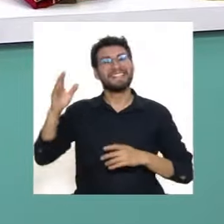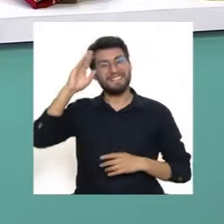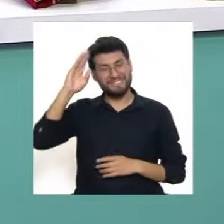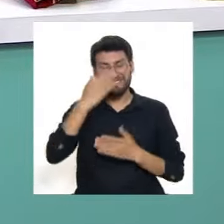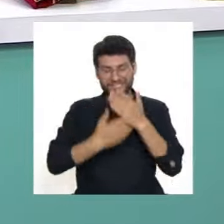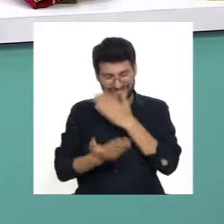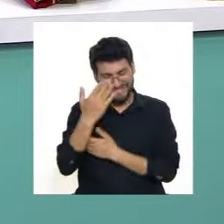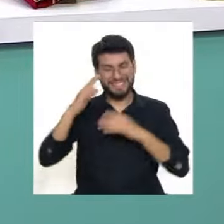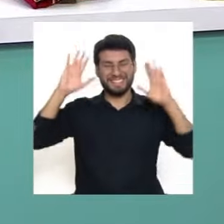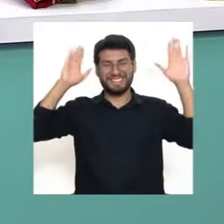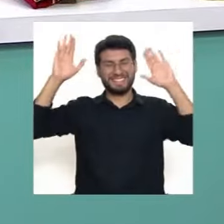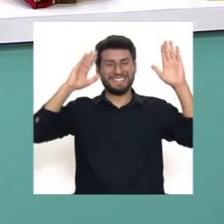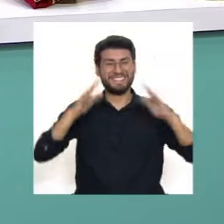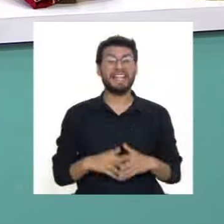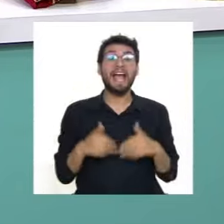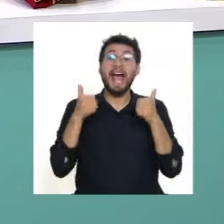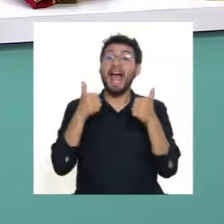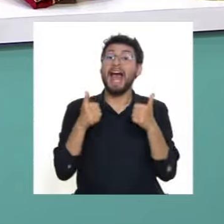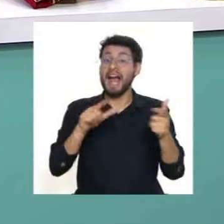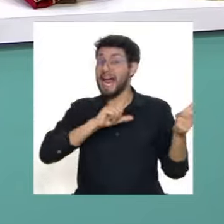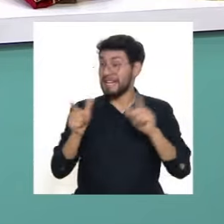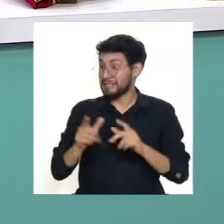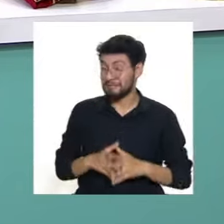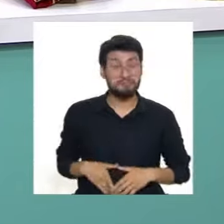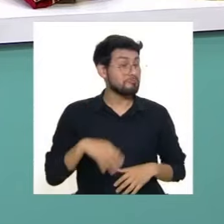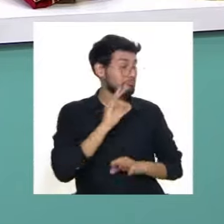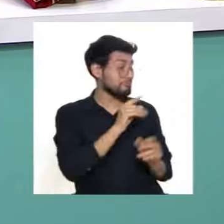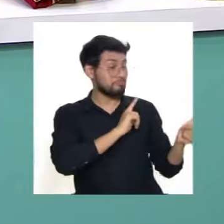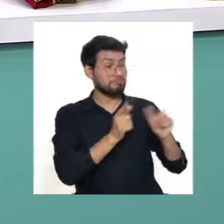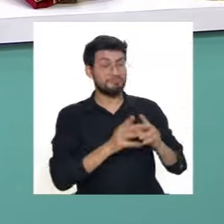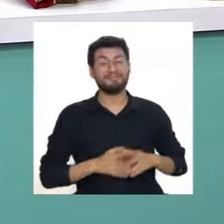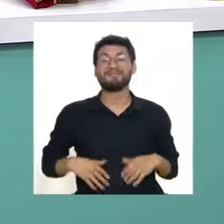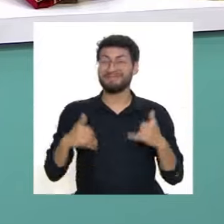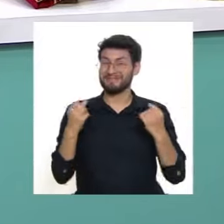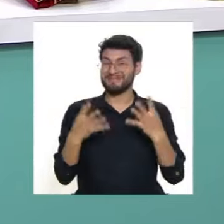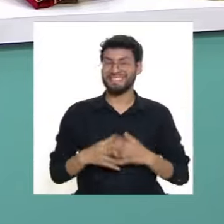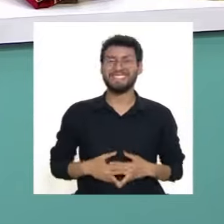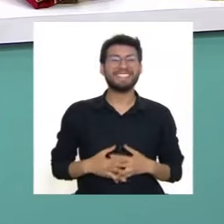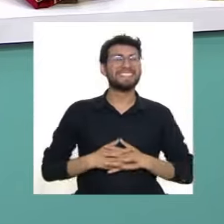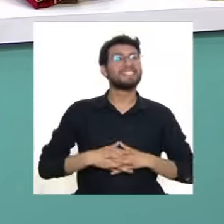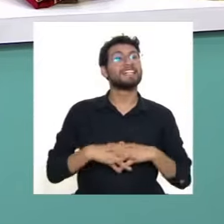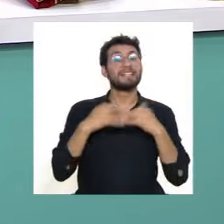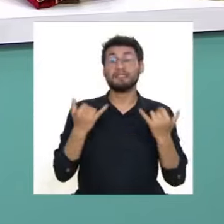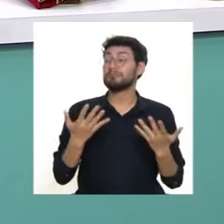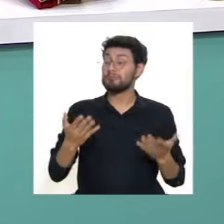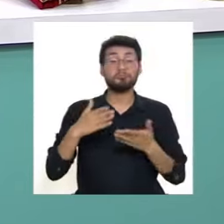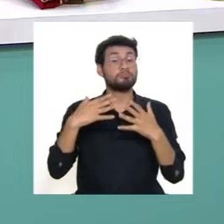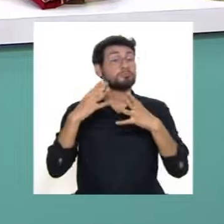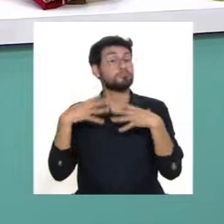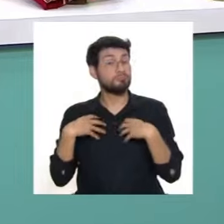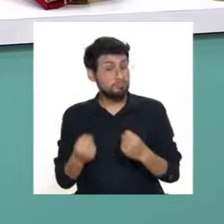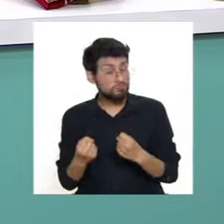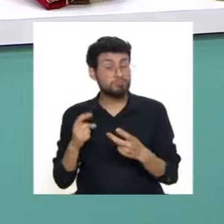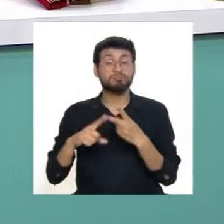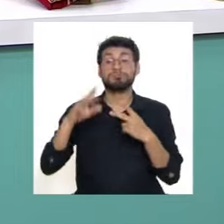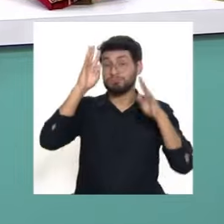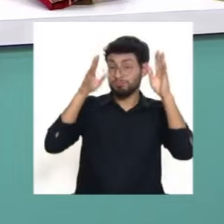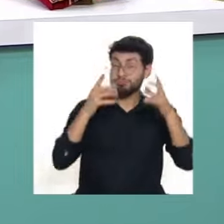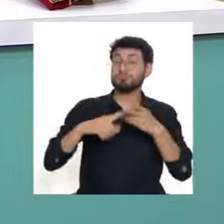Josué. Ahora sí, ya estamos completitos, ¿cierto? Ya estamos completitos. Ok. Vamos a tener entonces bloque de salud,